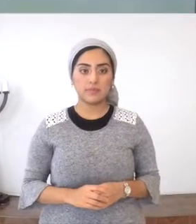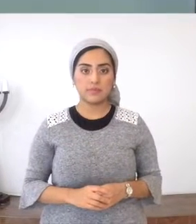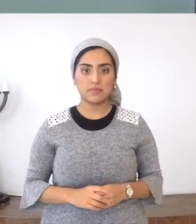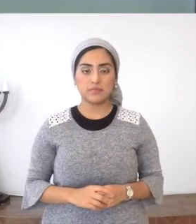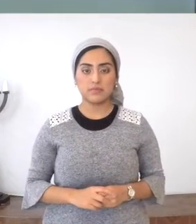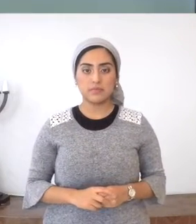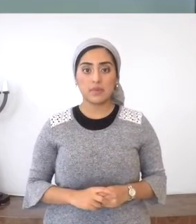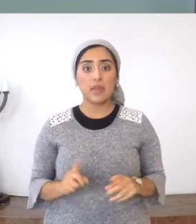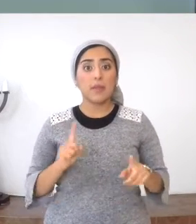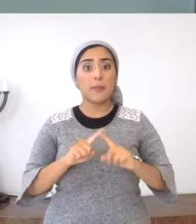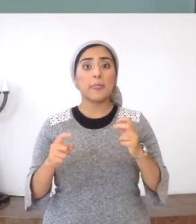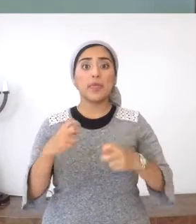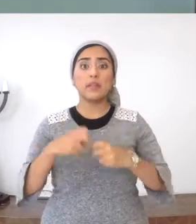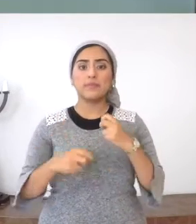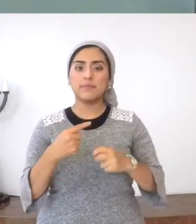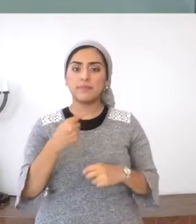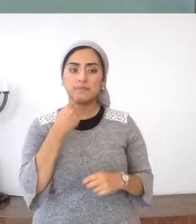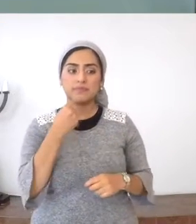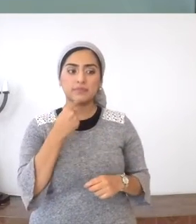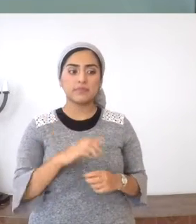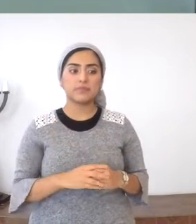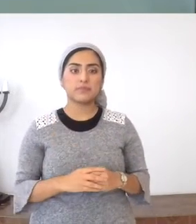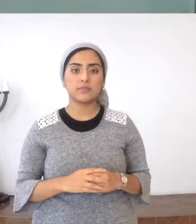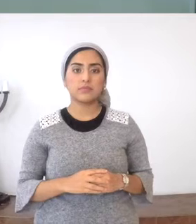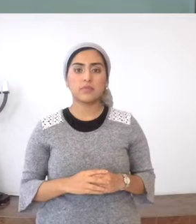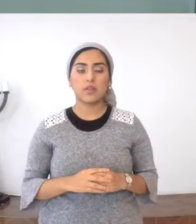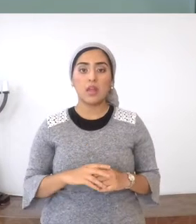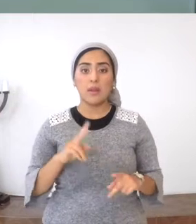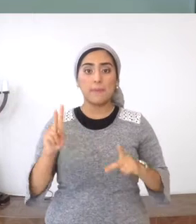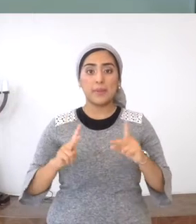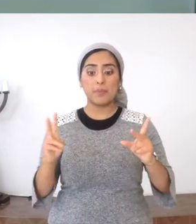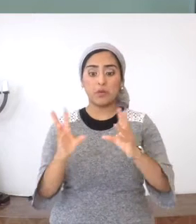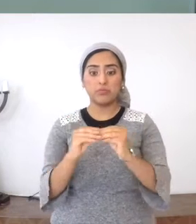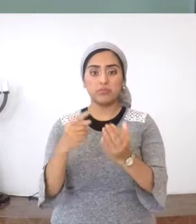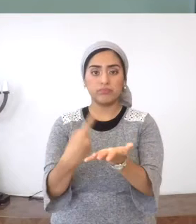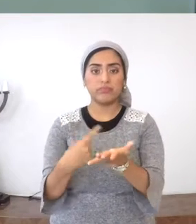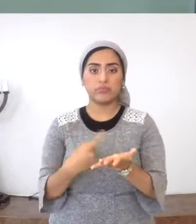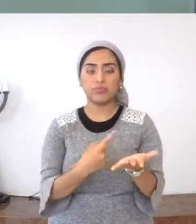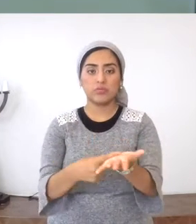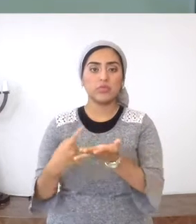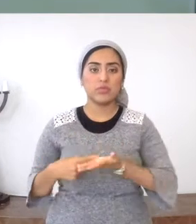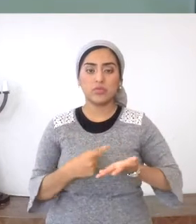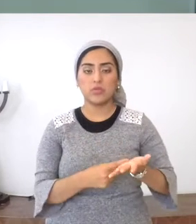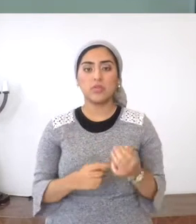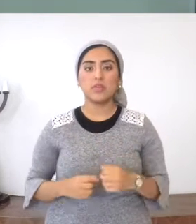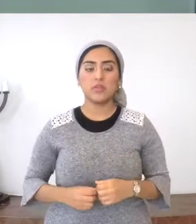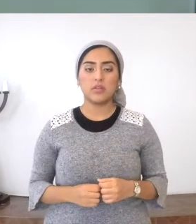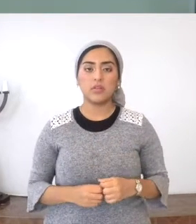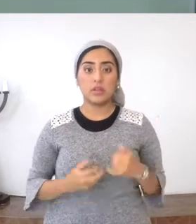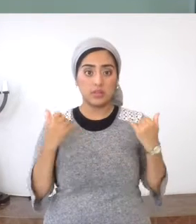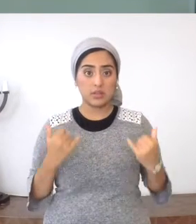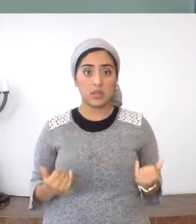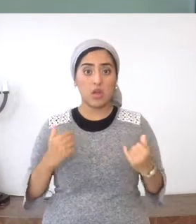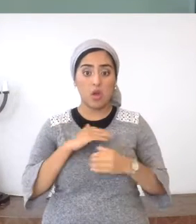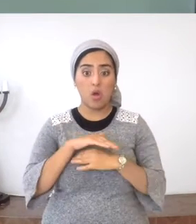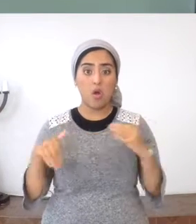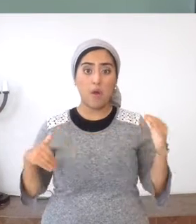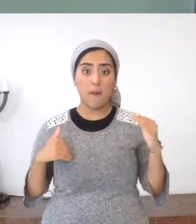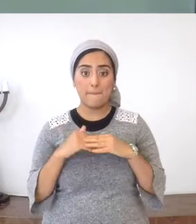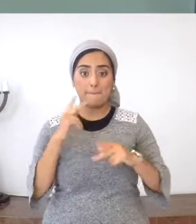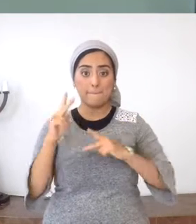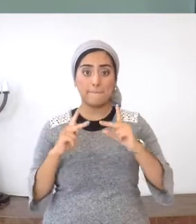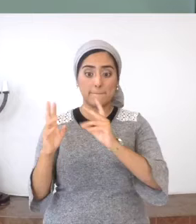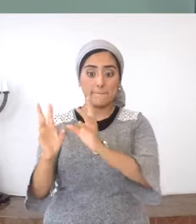Seguimos Entonces El problema Dice Perdón El papel de Sanedrín Será consultar Y asesorar Al tribunal